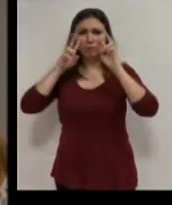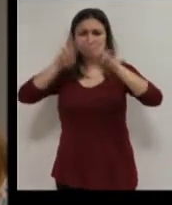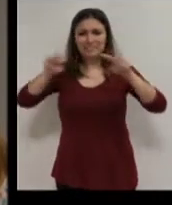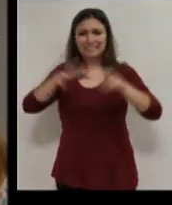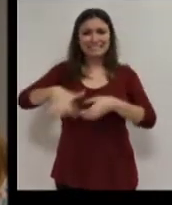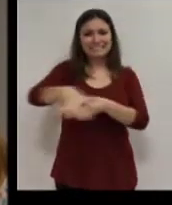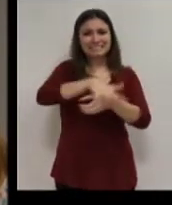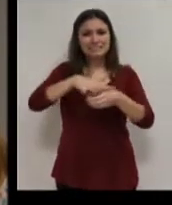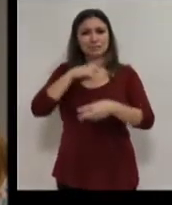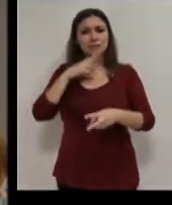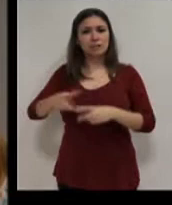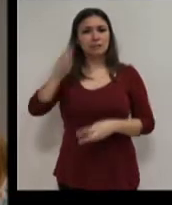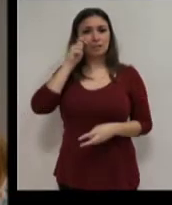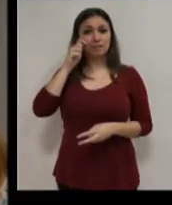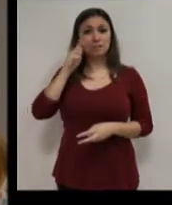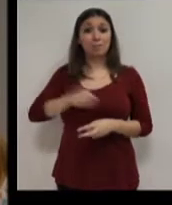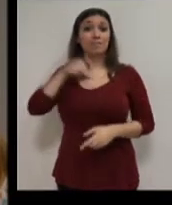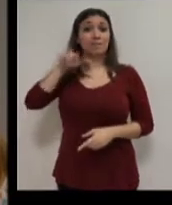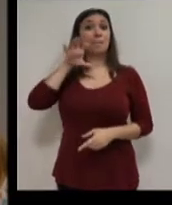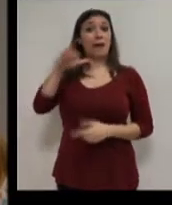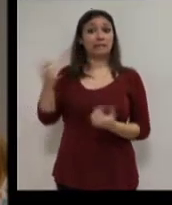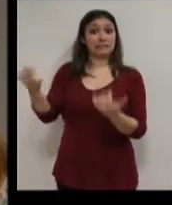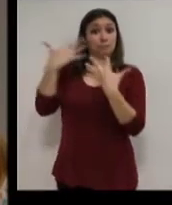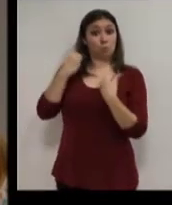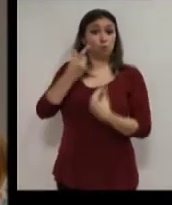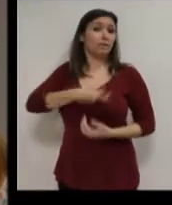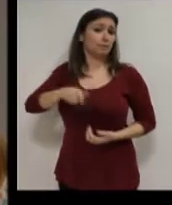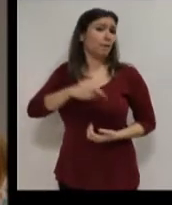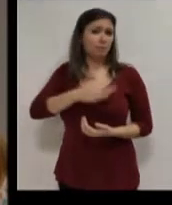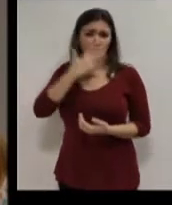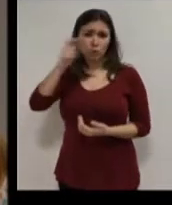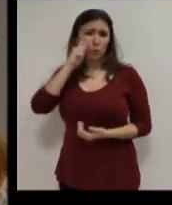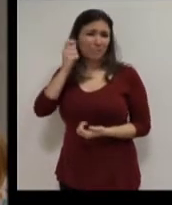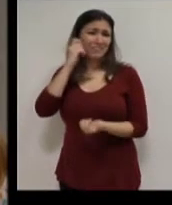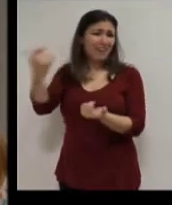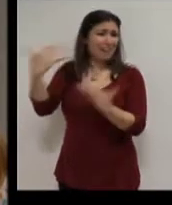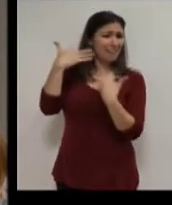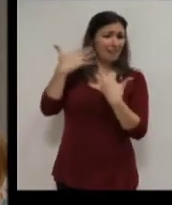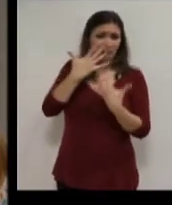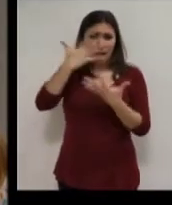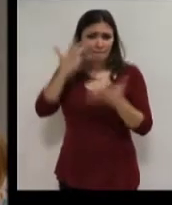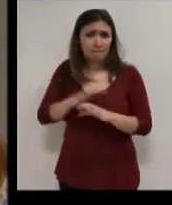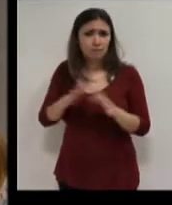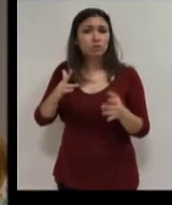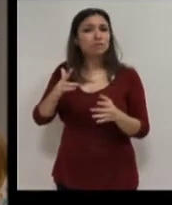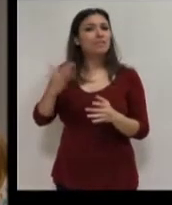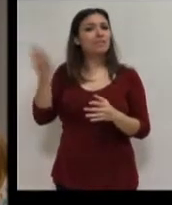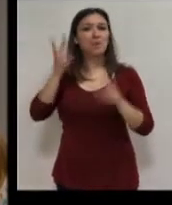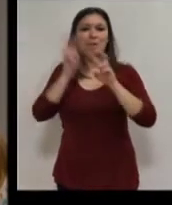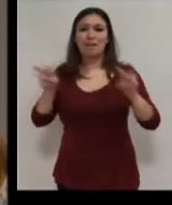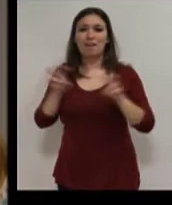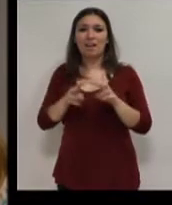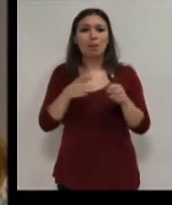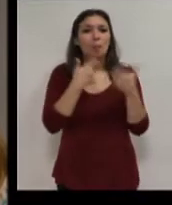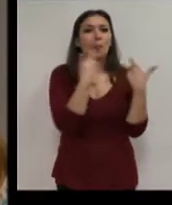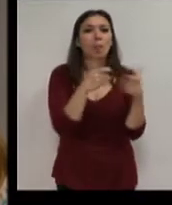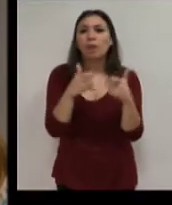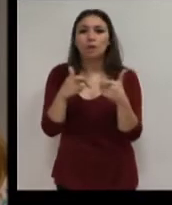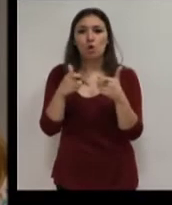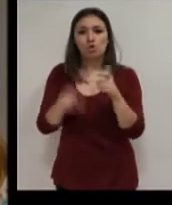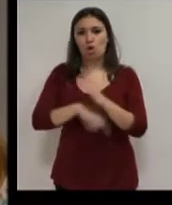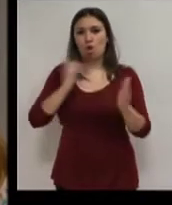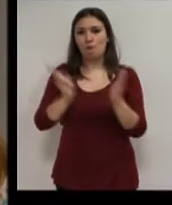visión integrada, en un caso como el del turismo, en un país turístico de primer orden como es España, pues creo que es súper